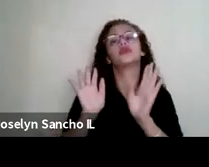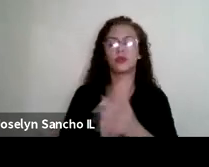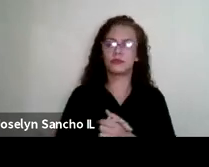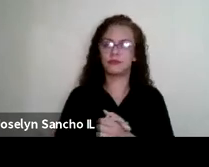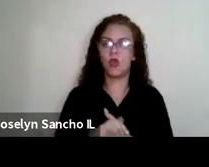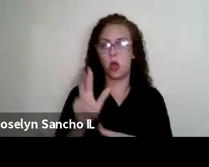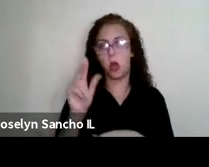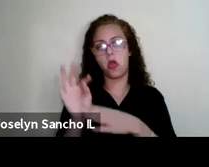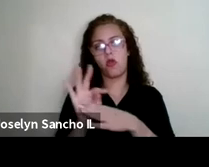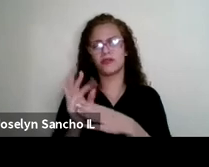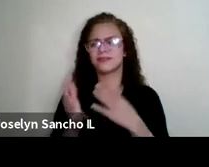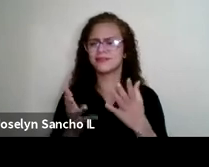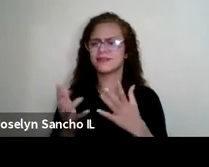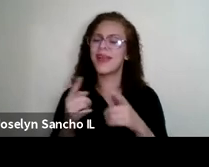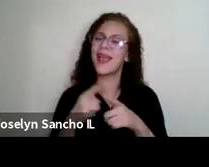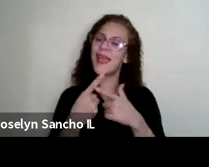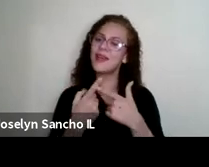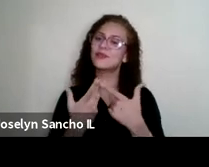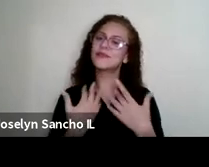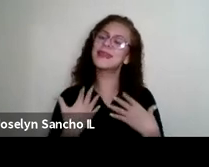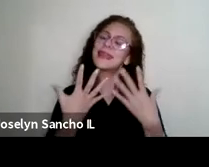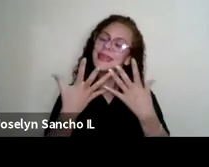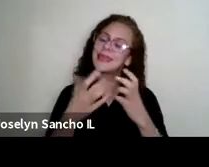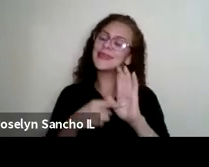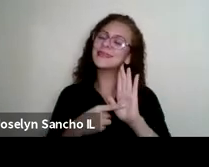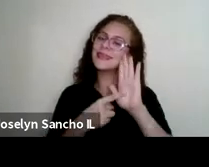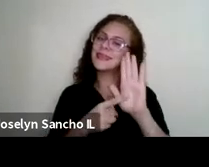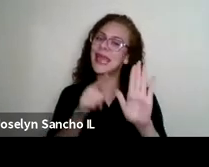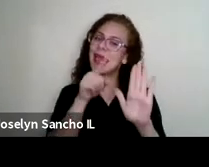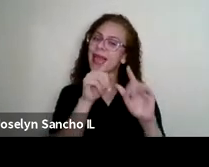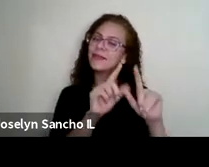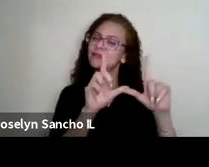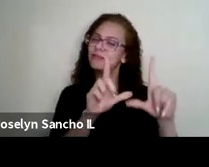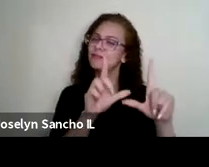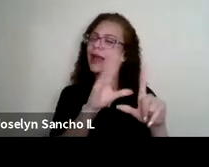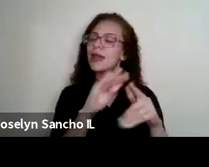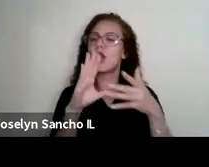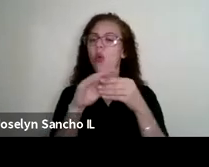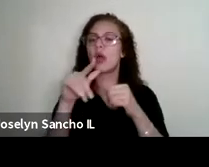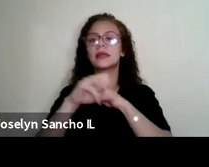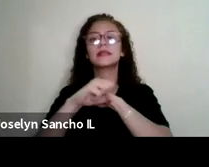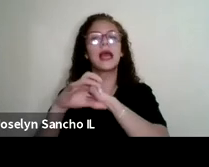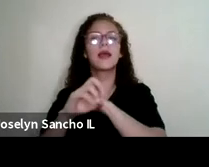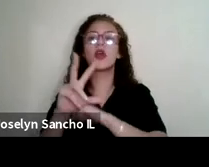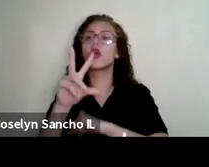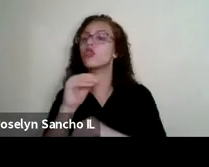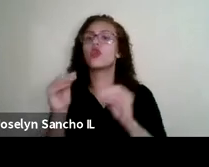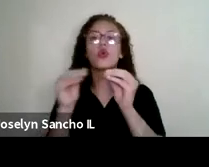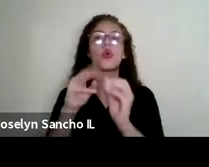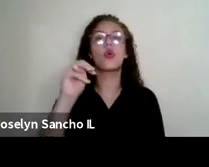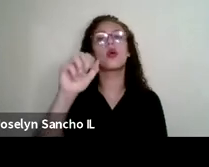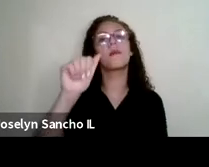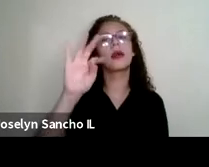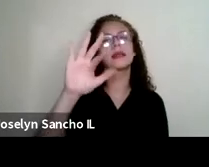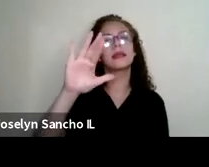les va a funcionar. Entonces quería enseñarles ese post y contarles de esta campaña que se llama No More Matildas o No